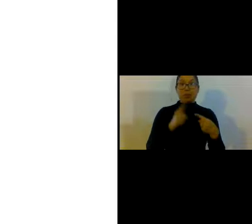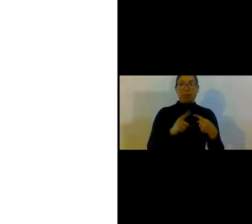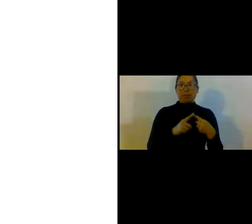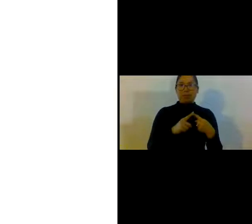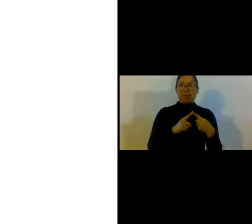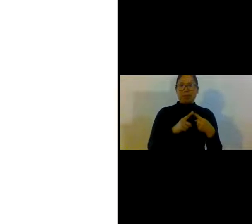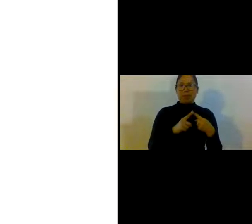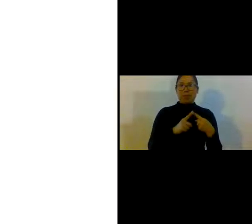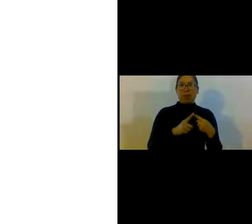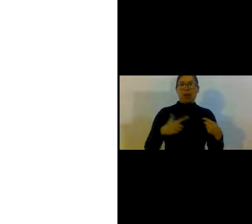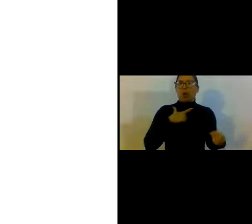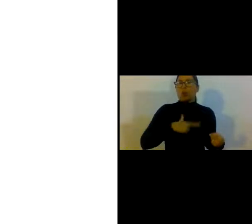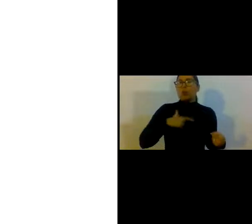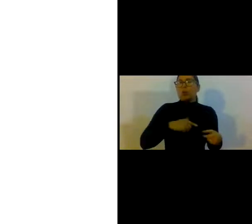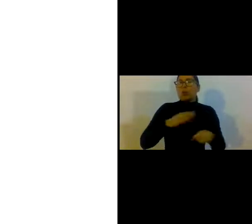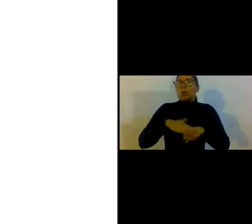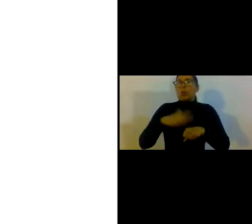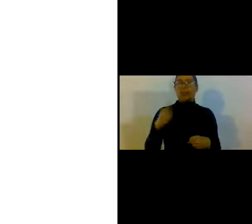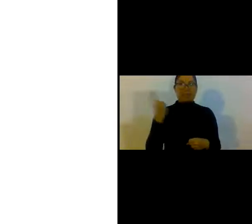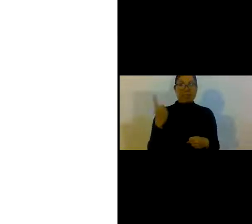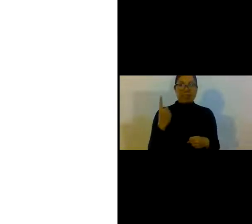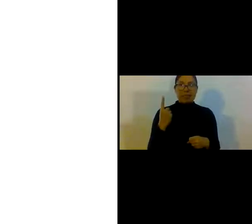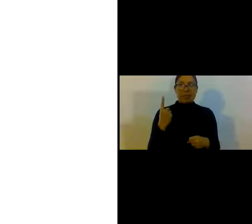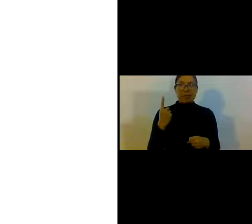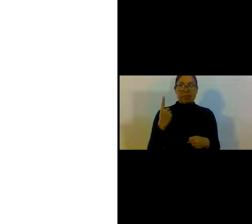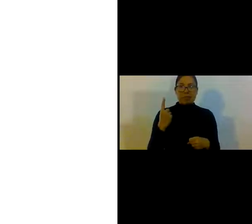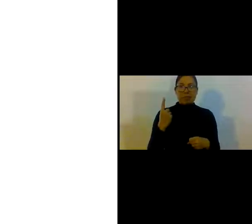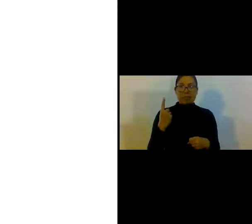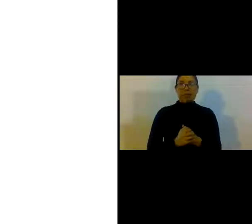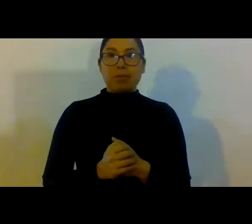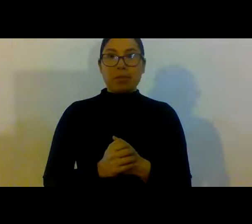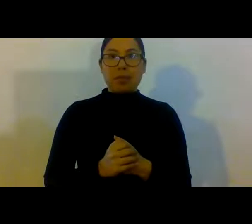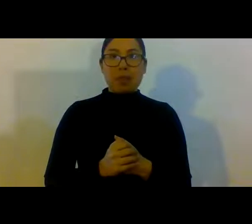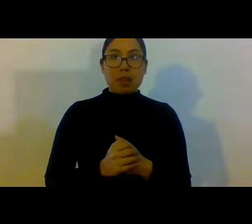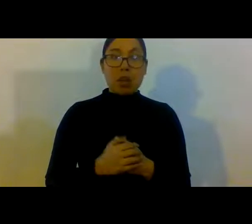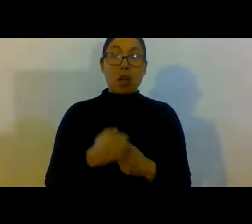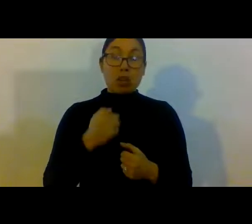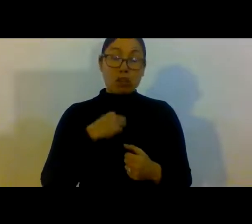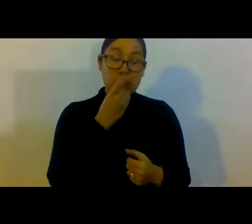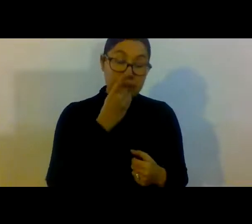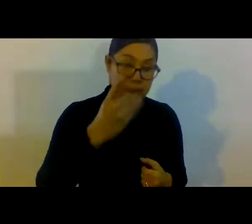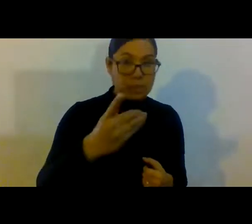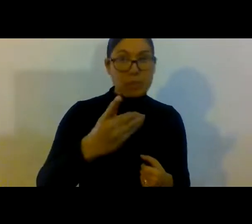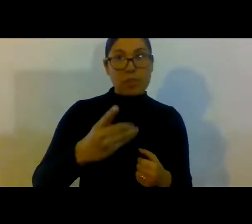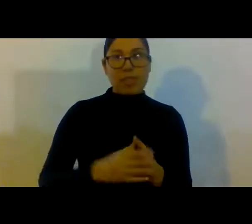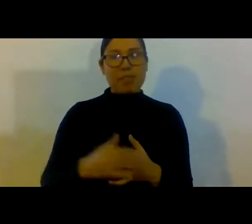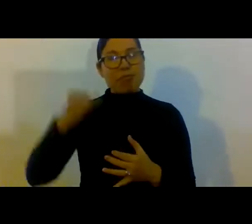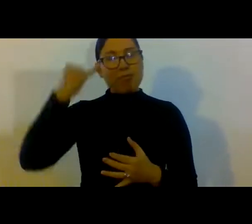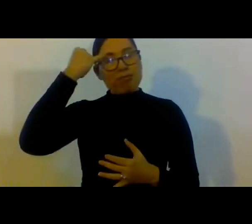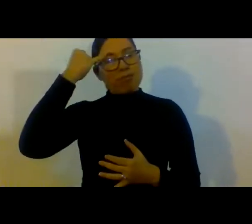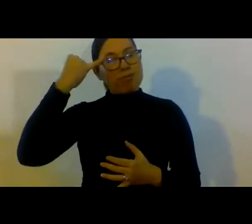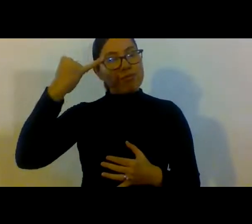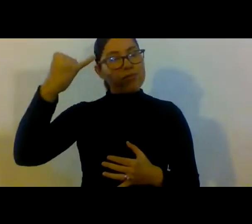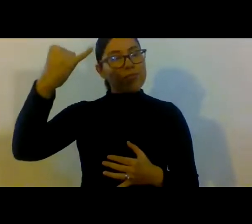gustó? Yo les pregunté a ustedes, imagínense poder bajar este libro, ahorita que nos contaba, ay, no recuerdo tu